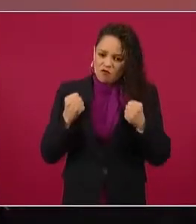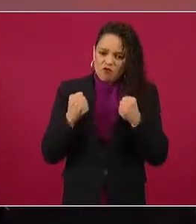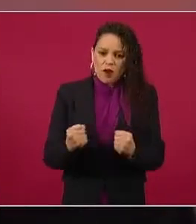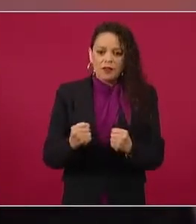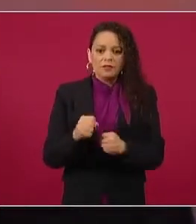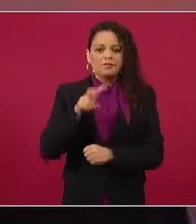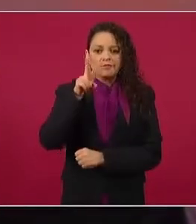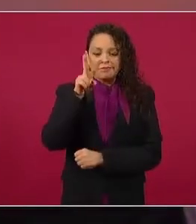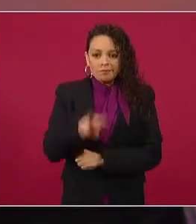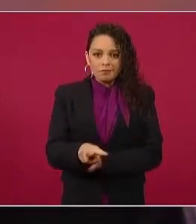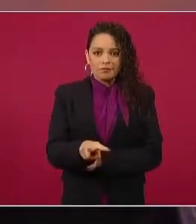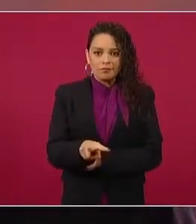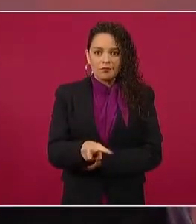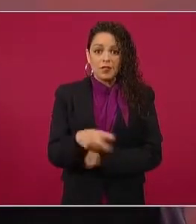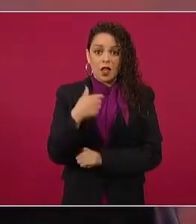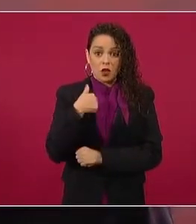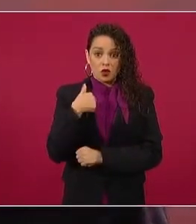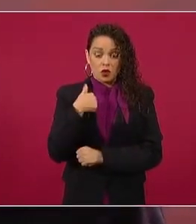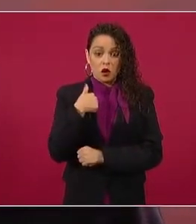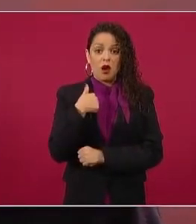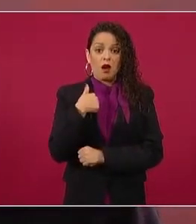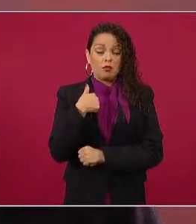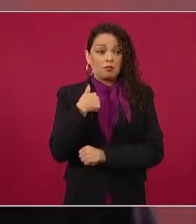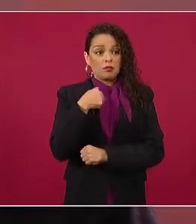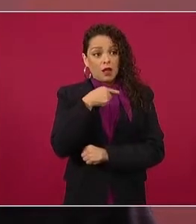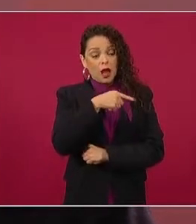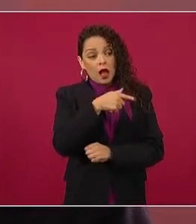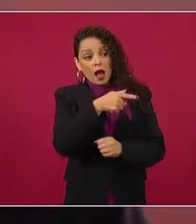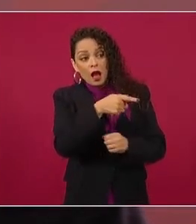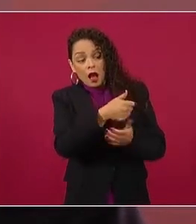No debemos favores